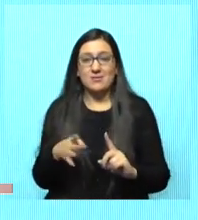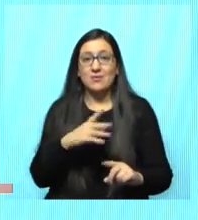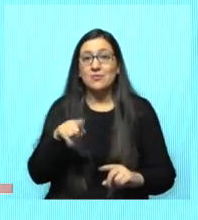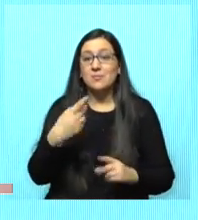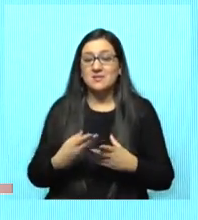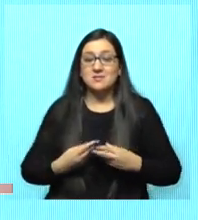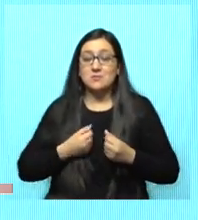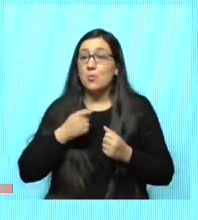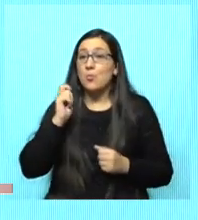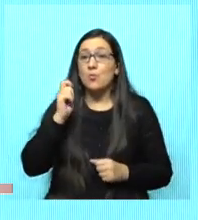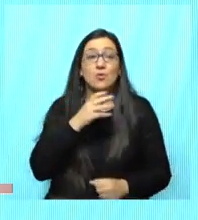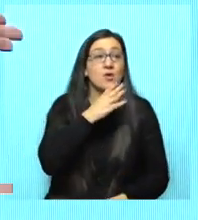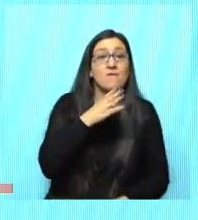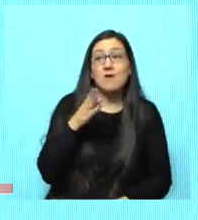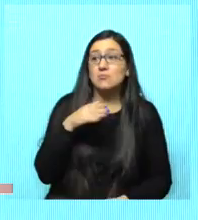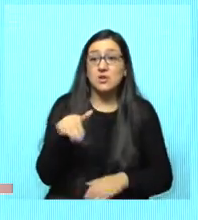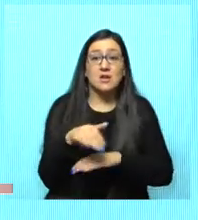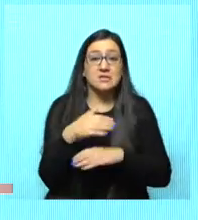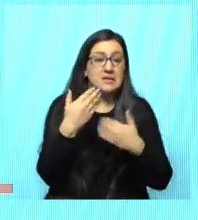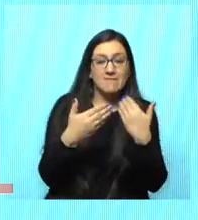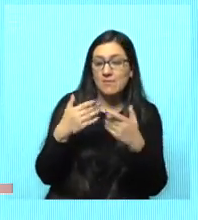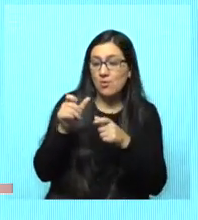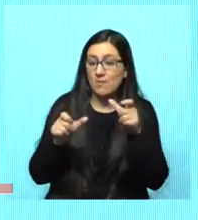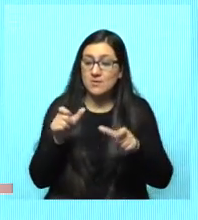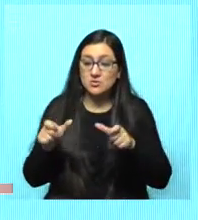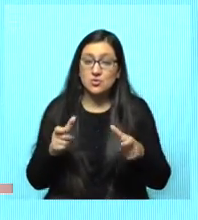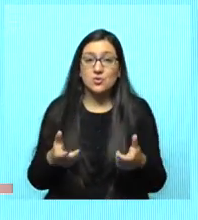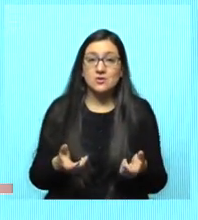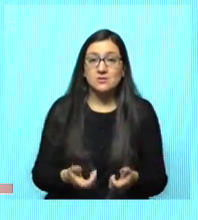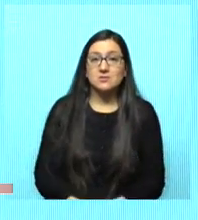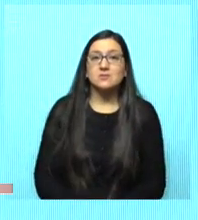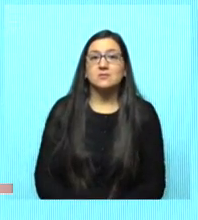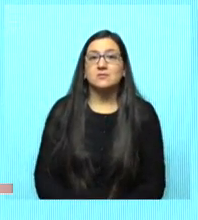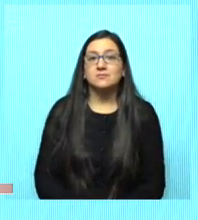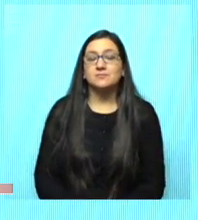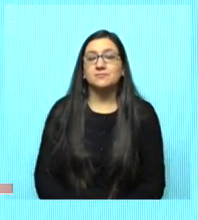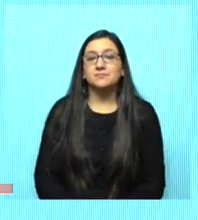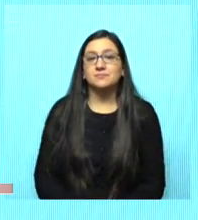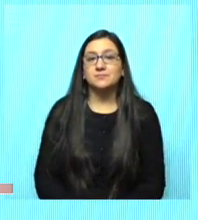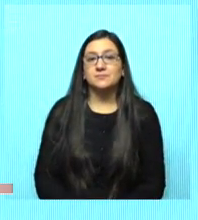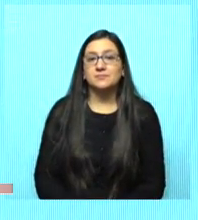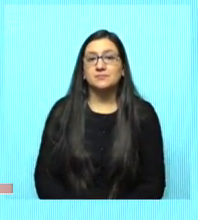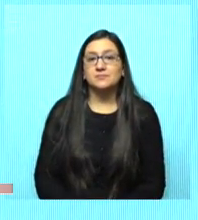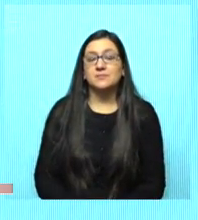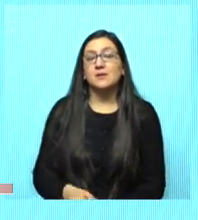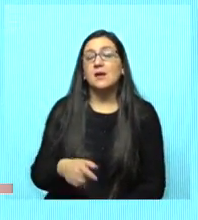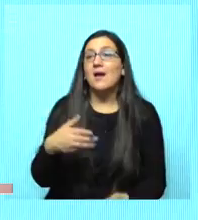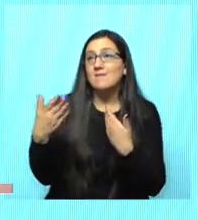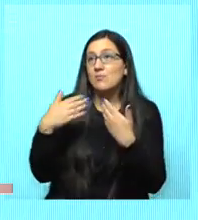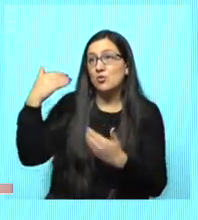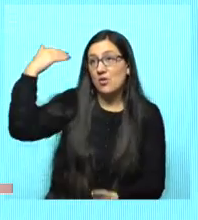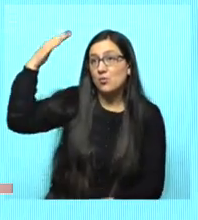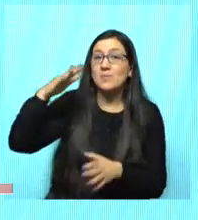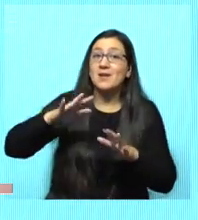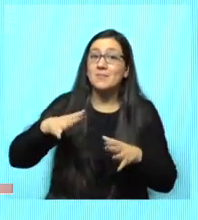sensibilización pública, en la que salimos a las calles y, como decía Valeria, medio que vacunamos de manera simbólica a los adultos para que se